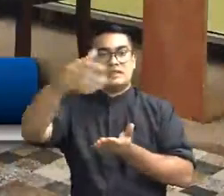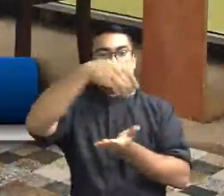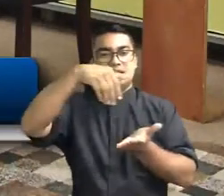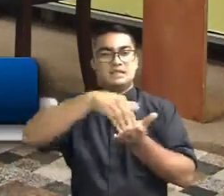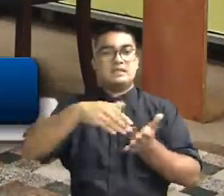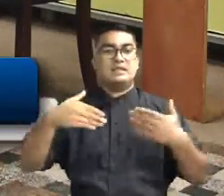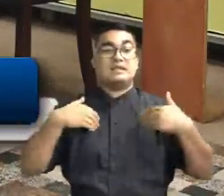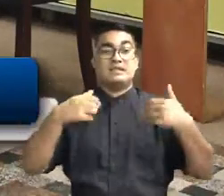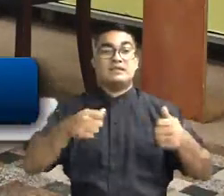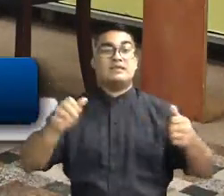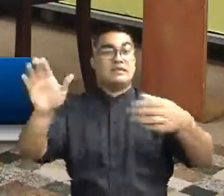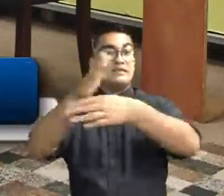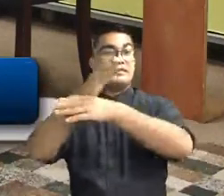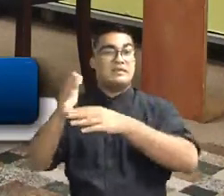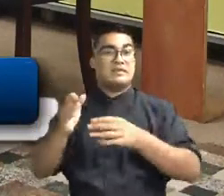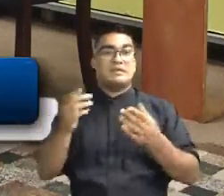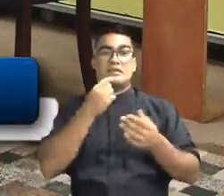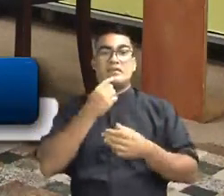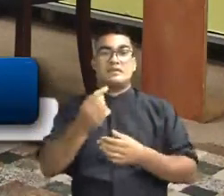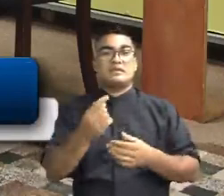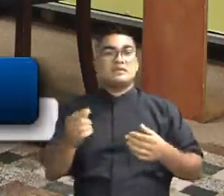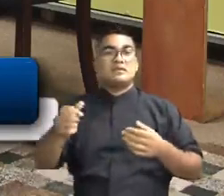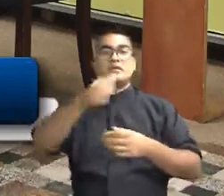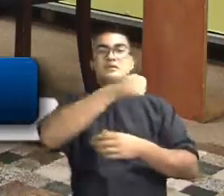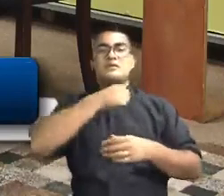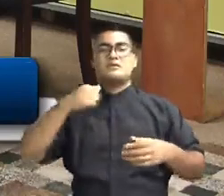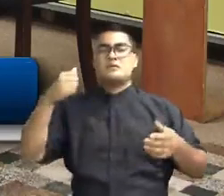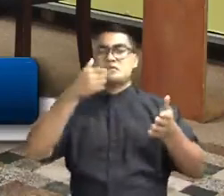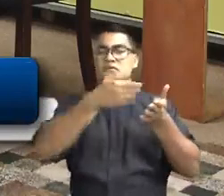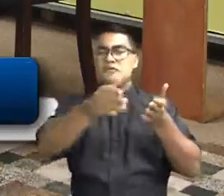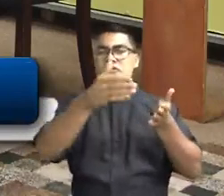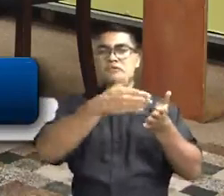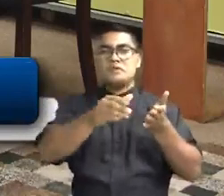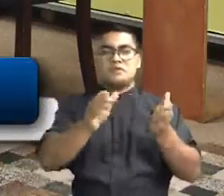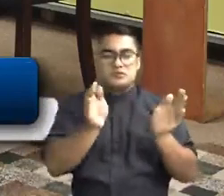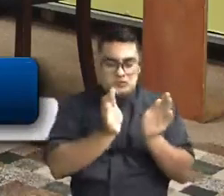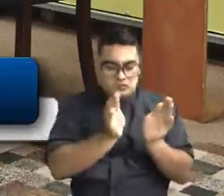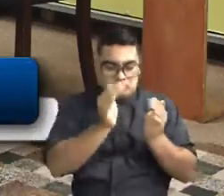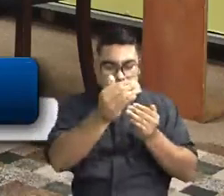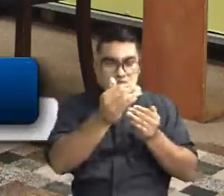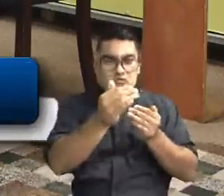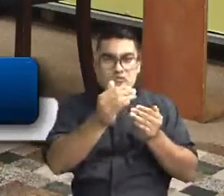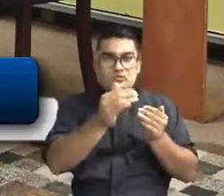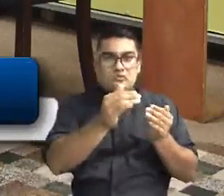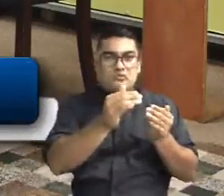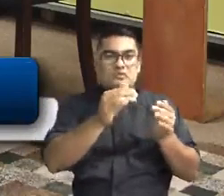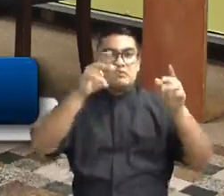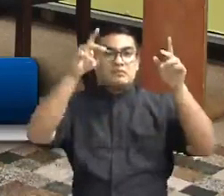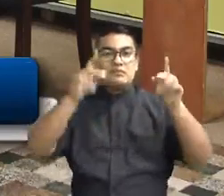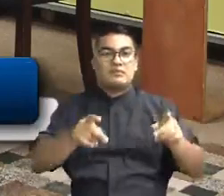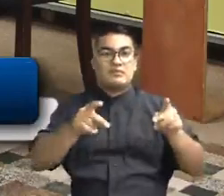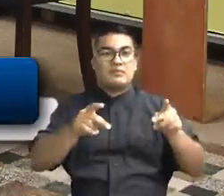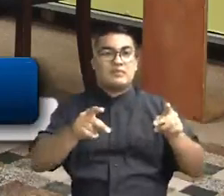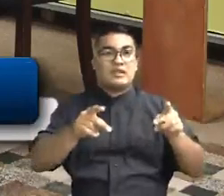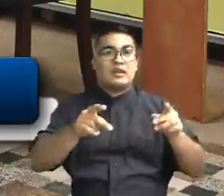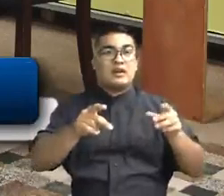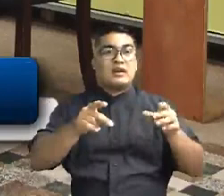hacer, y que es una prueba totalmente sencilla, es un aparatito pequeño en el cual el paciente lo que va a hacer